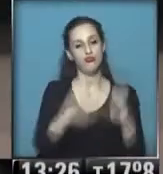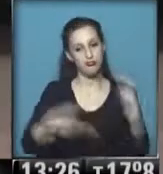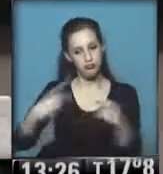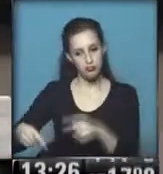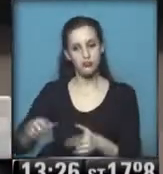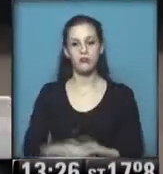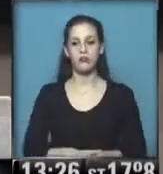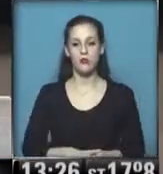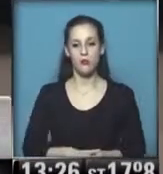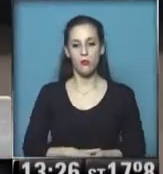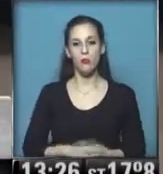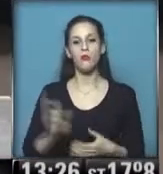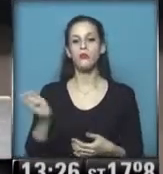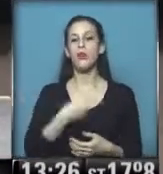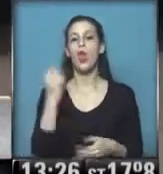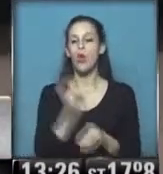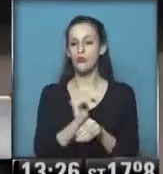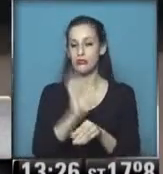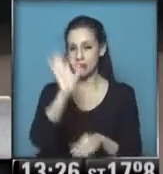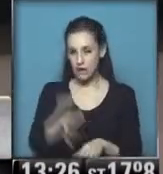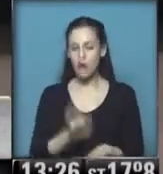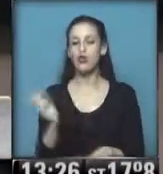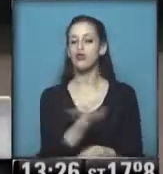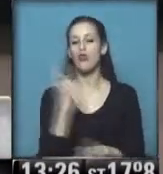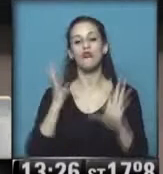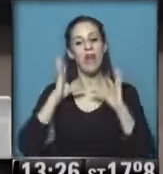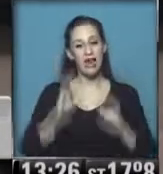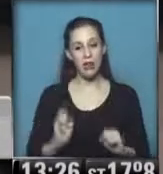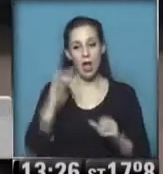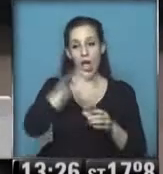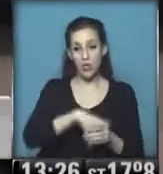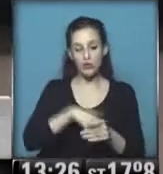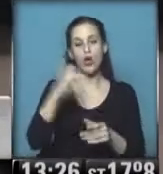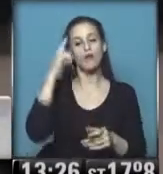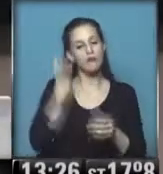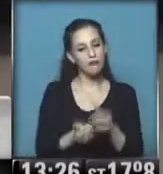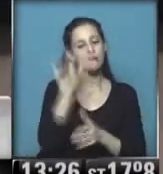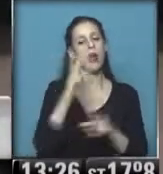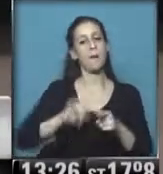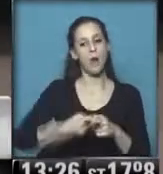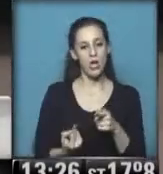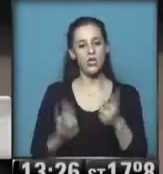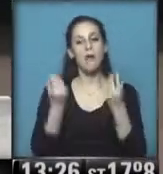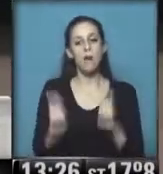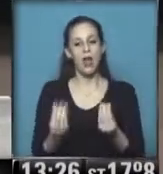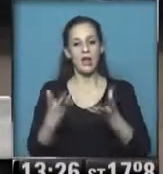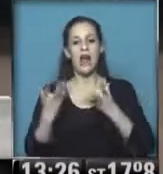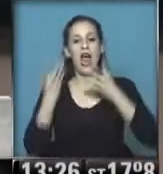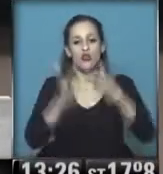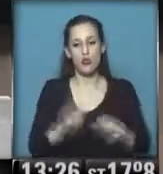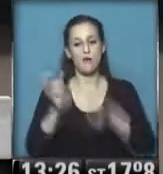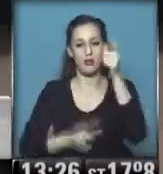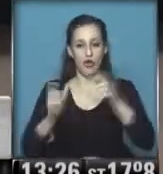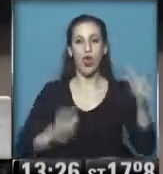como todos los consumidores saben nosotros desde la secretaría de comercio venimos desarrollando diferentes políticas para eh beneficiar los consumidores para cuidar su